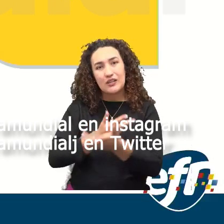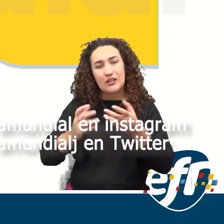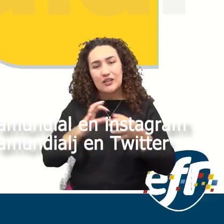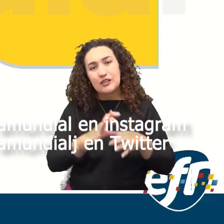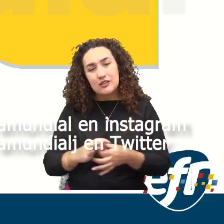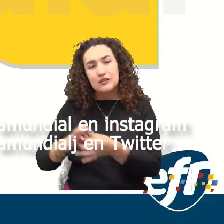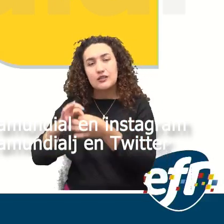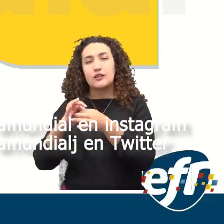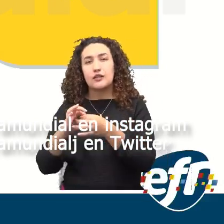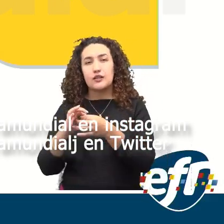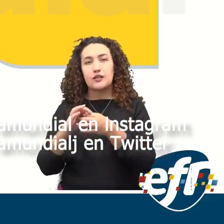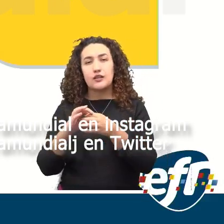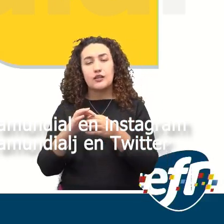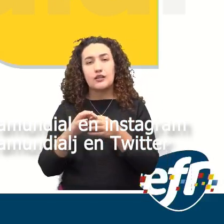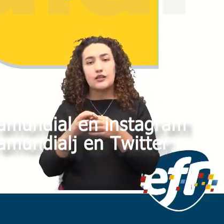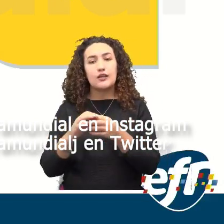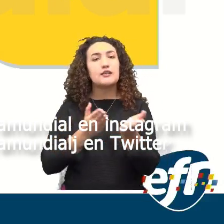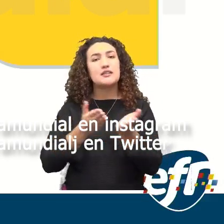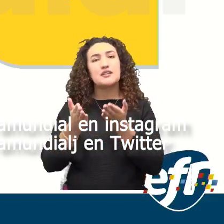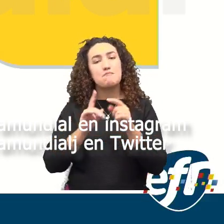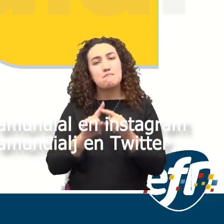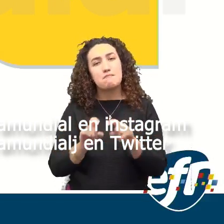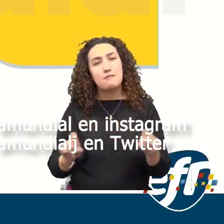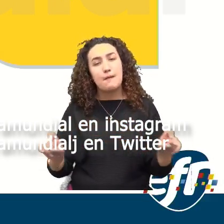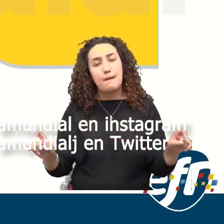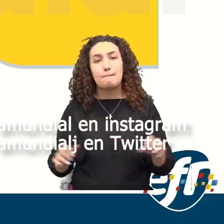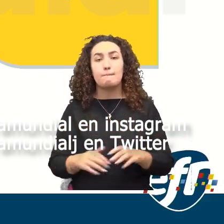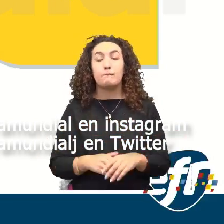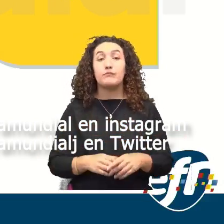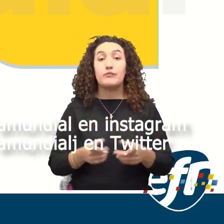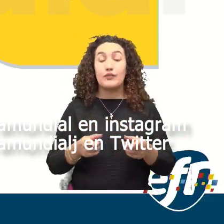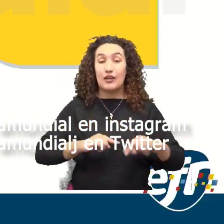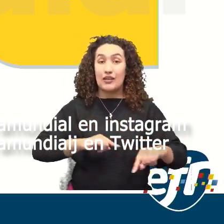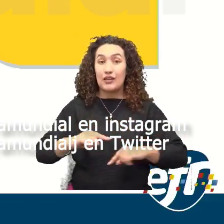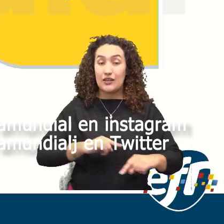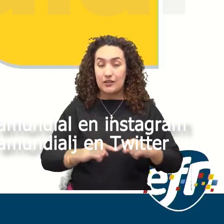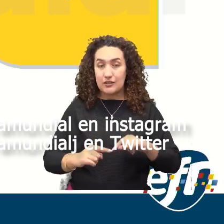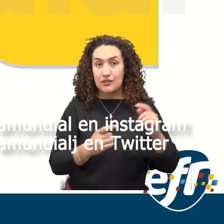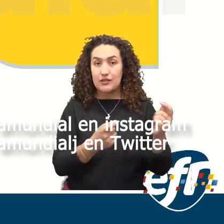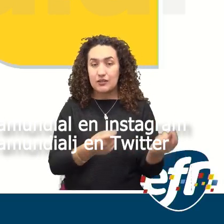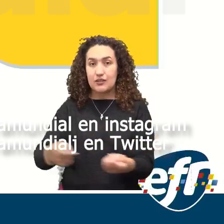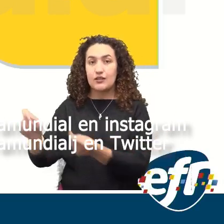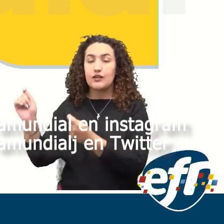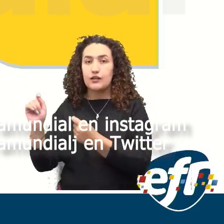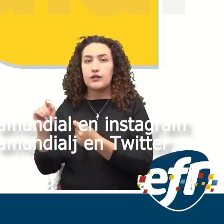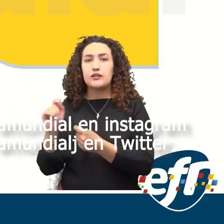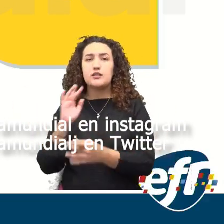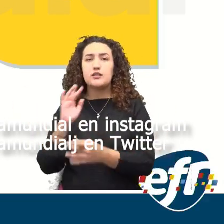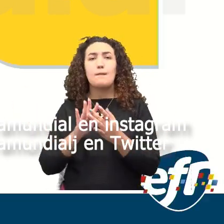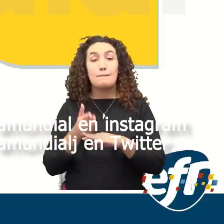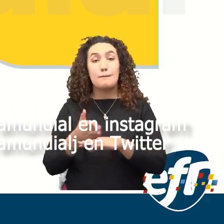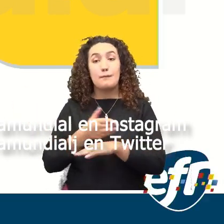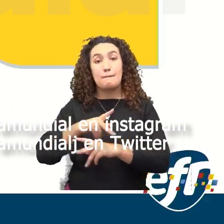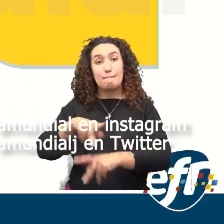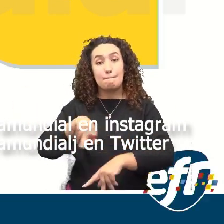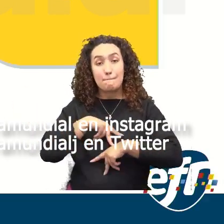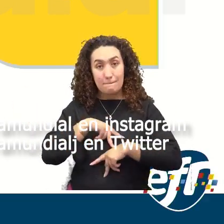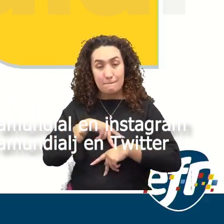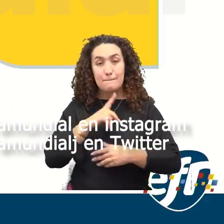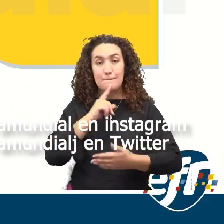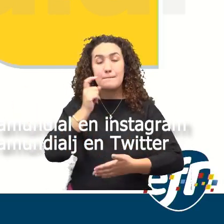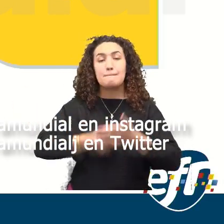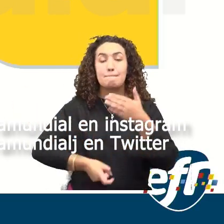de estos diversos servicios y la gestión para su traslado. Esto nos va a significar una adquisición predial